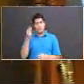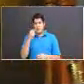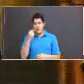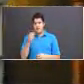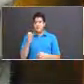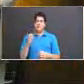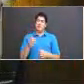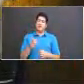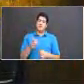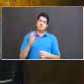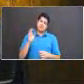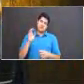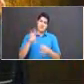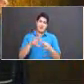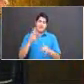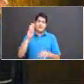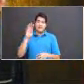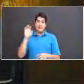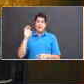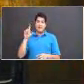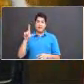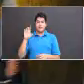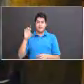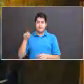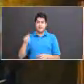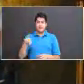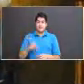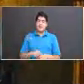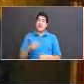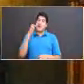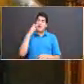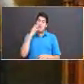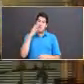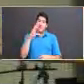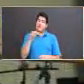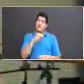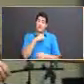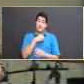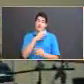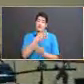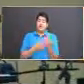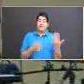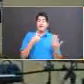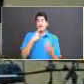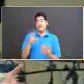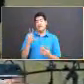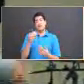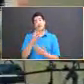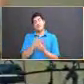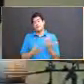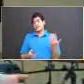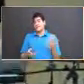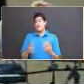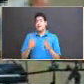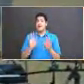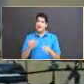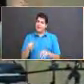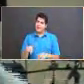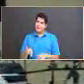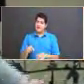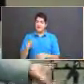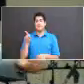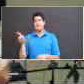El padre ya no quería que se fueran. No se vayan, quédense otro momento. Y él, necio, no, me tengo que ir. No,